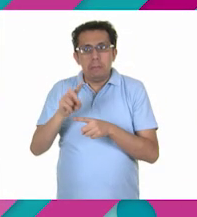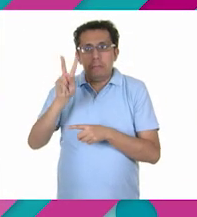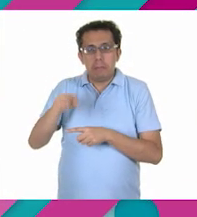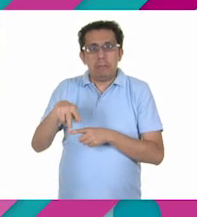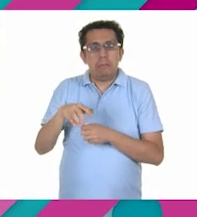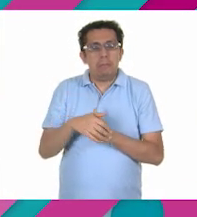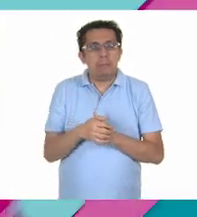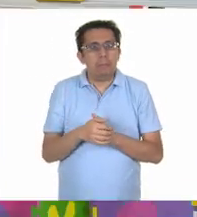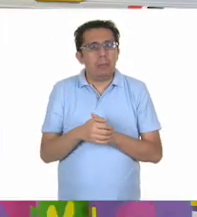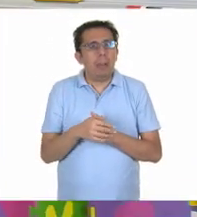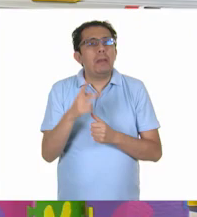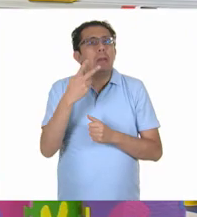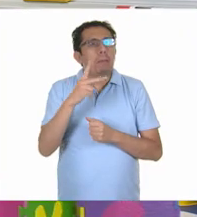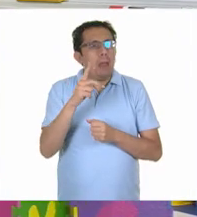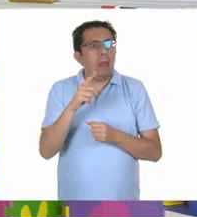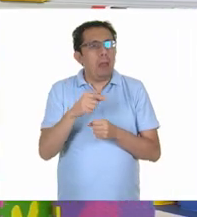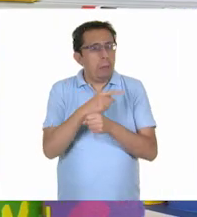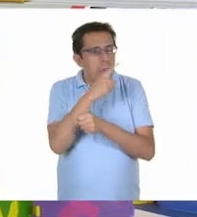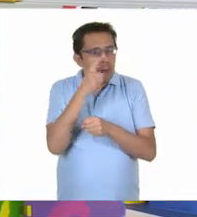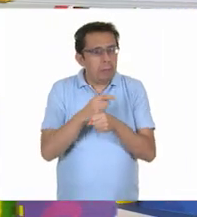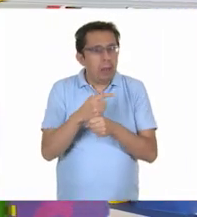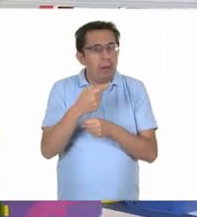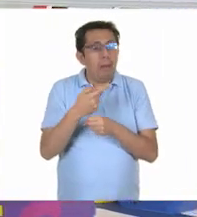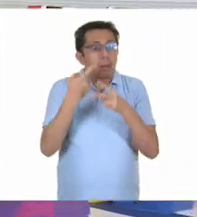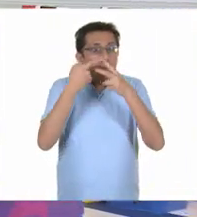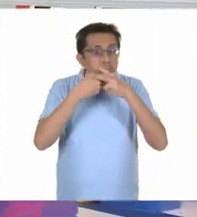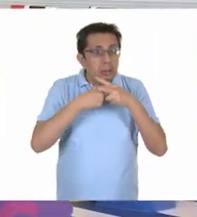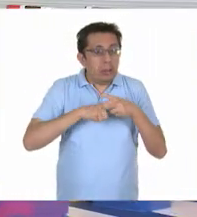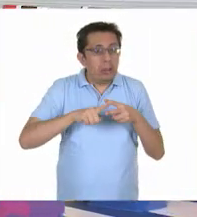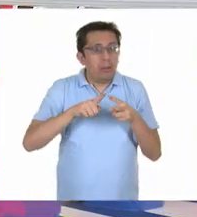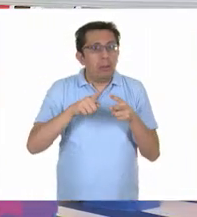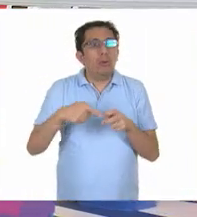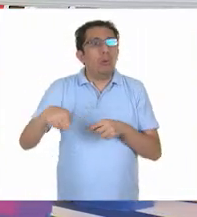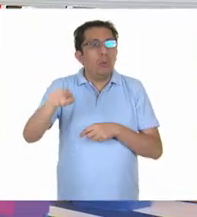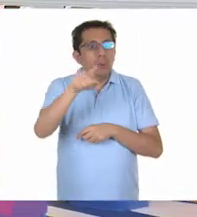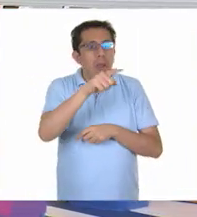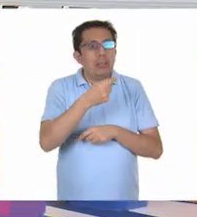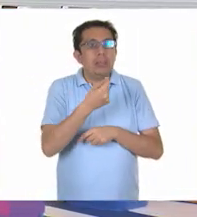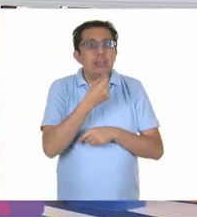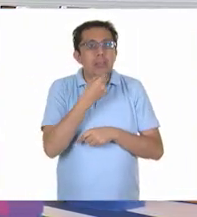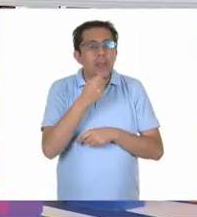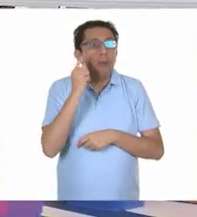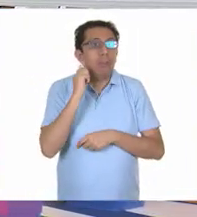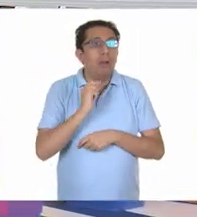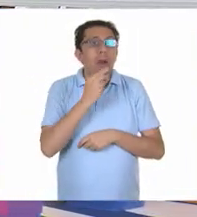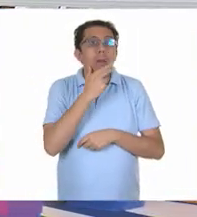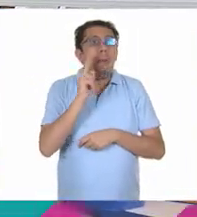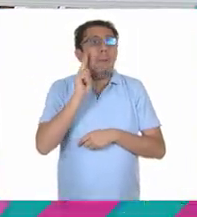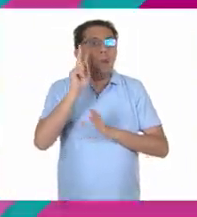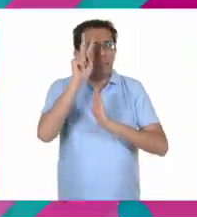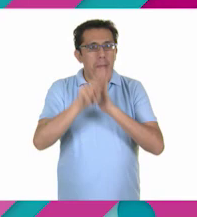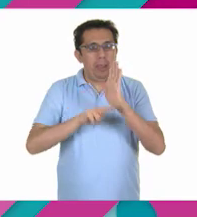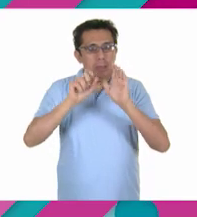parece si para empezar les decimos a las niñas y a los niños que vean el siguiente video?